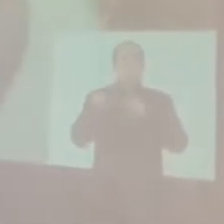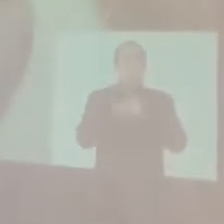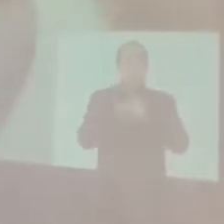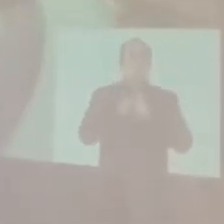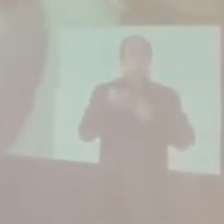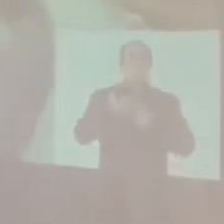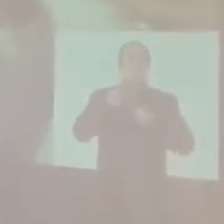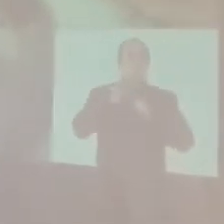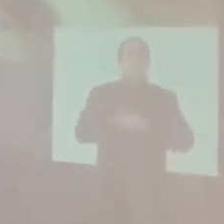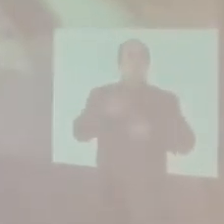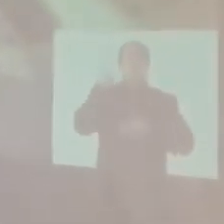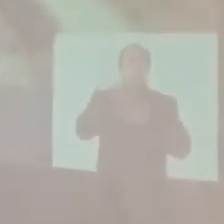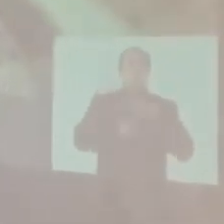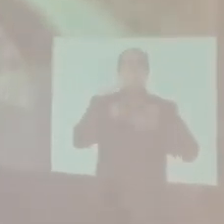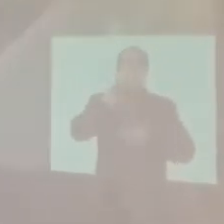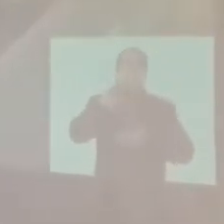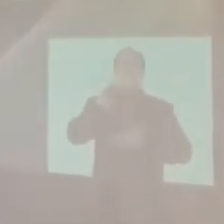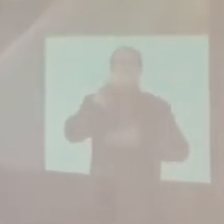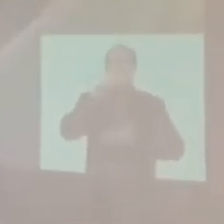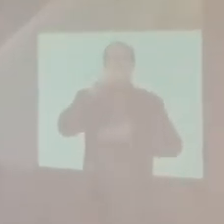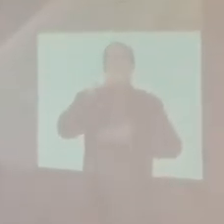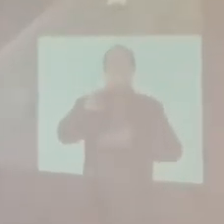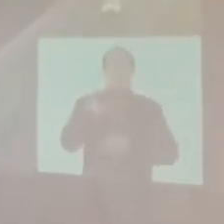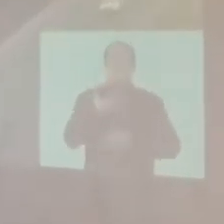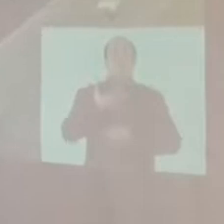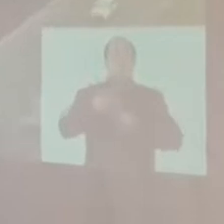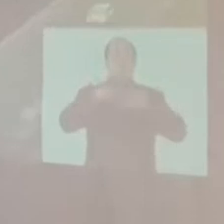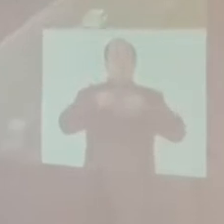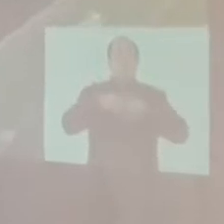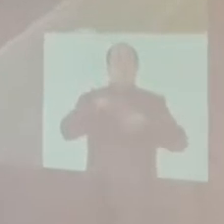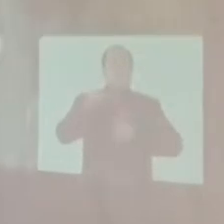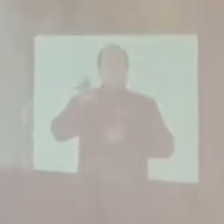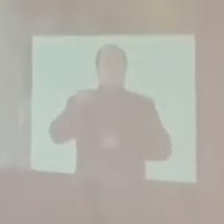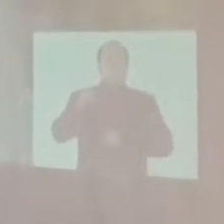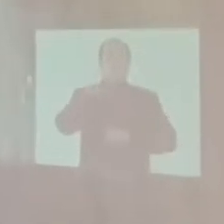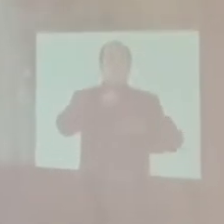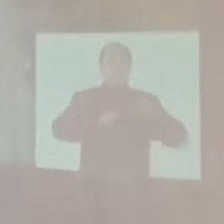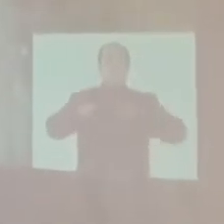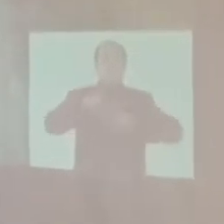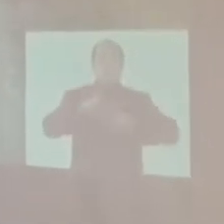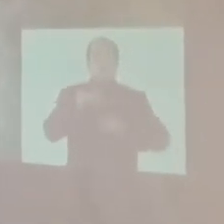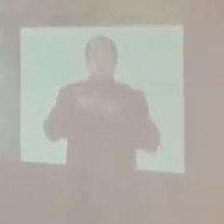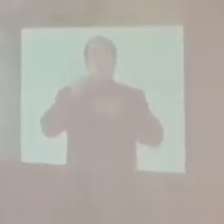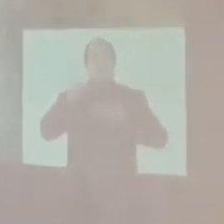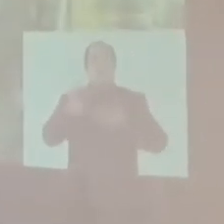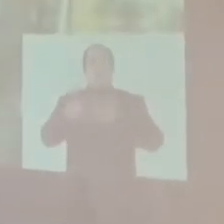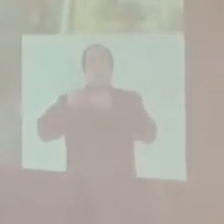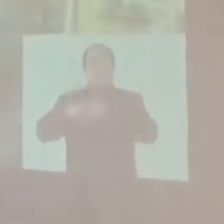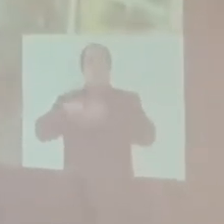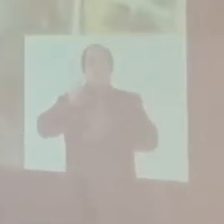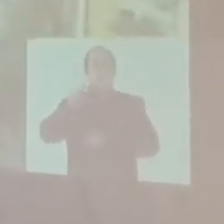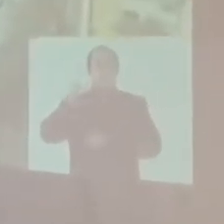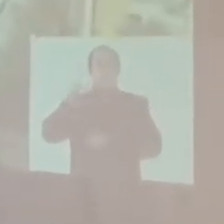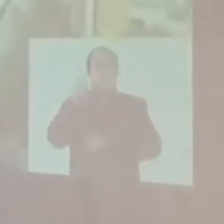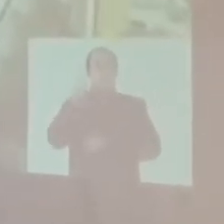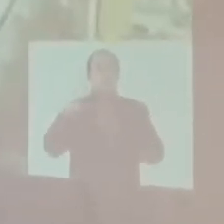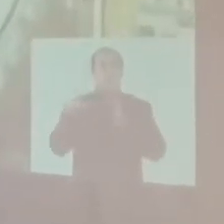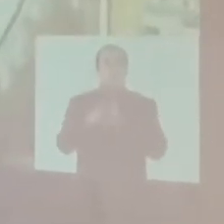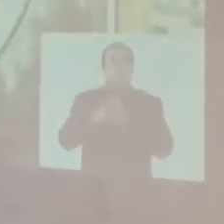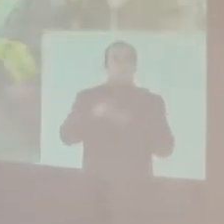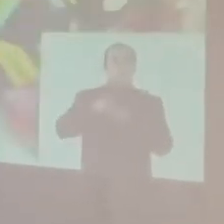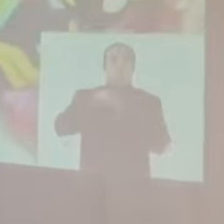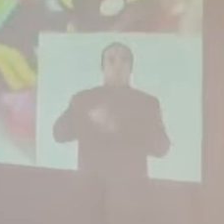Bachetón, y rehabilitamos la planta de asfalto y sus laboratorios, que pasaron de producir 231 mil